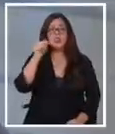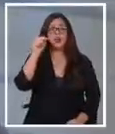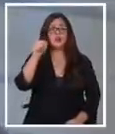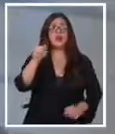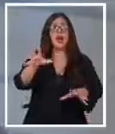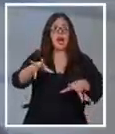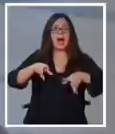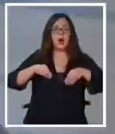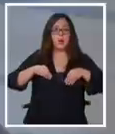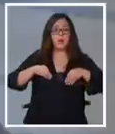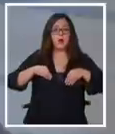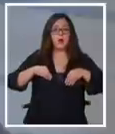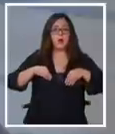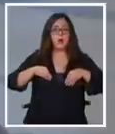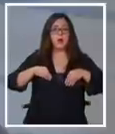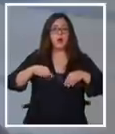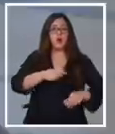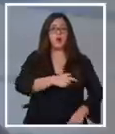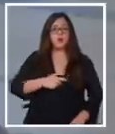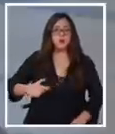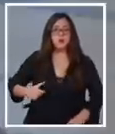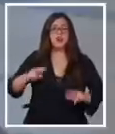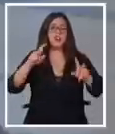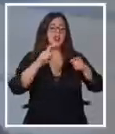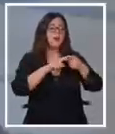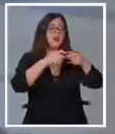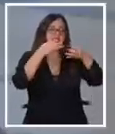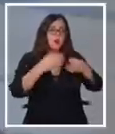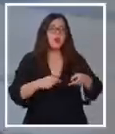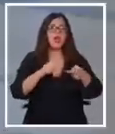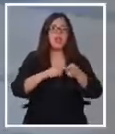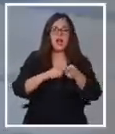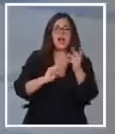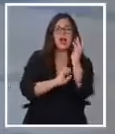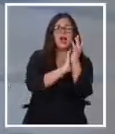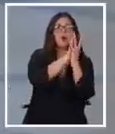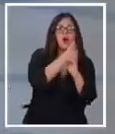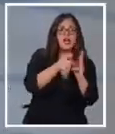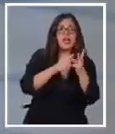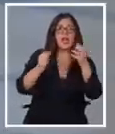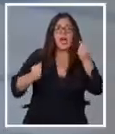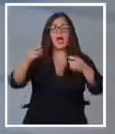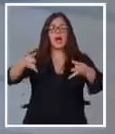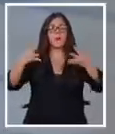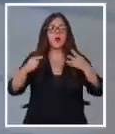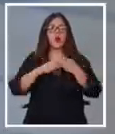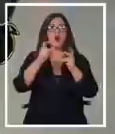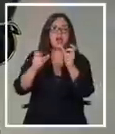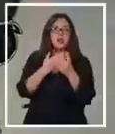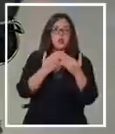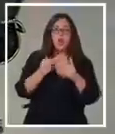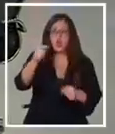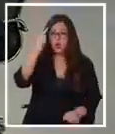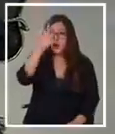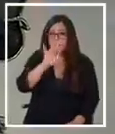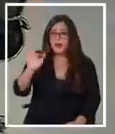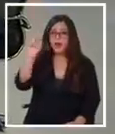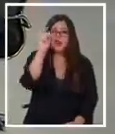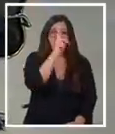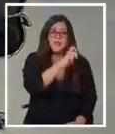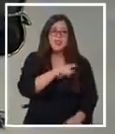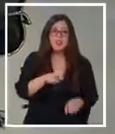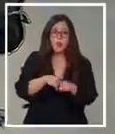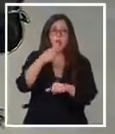a la moneda constancia de relatar el tema de seguridad hasta el tema araucanía está el tema los camioneros los estudiantes de fin se imaginó lo difícil que era